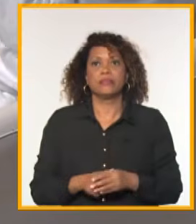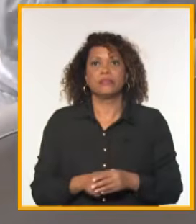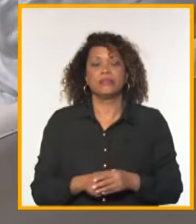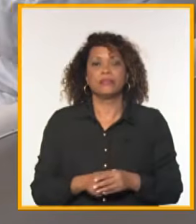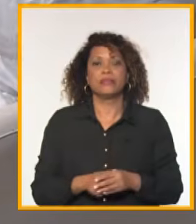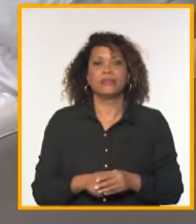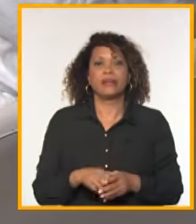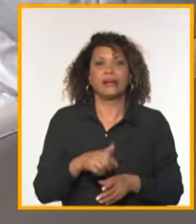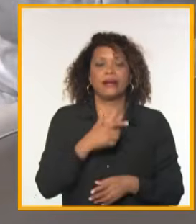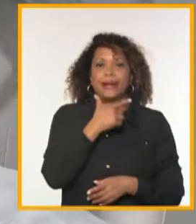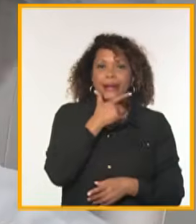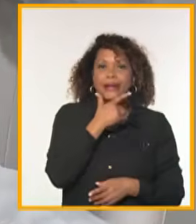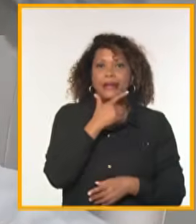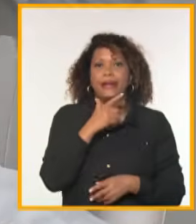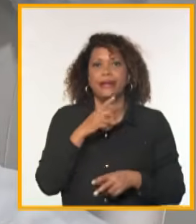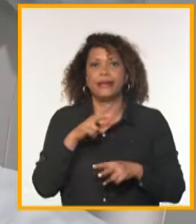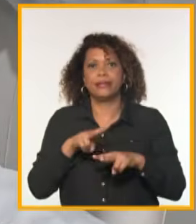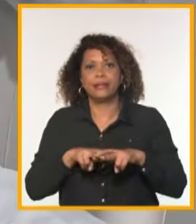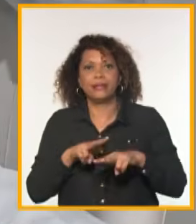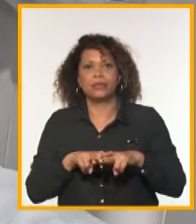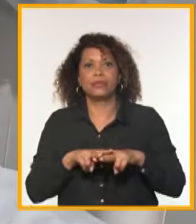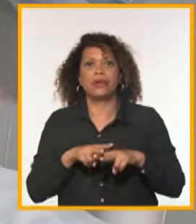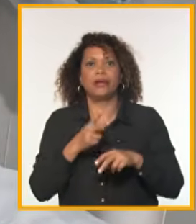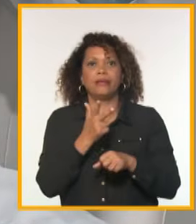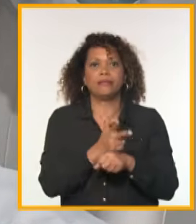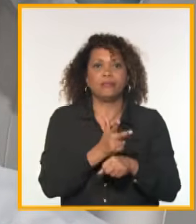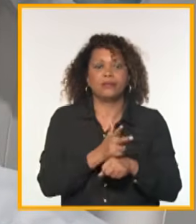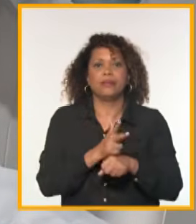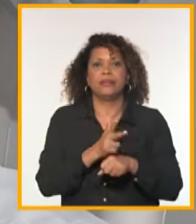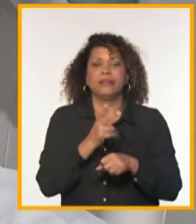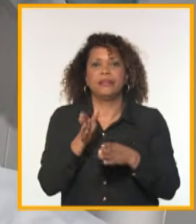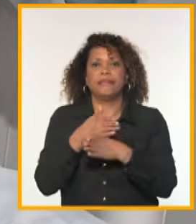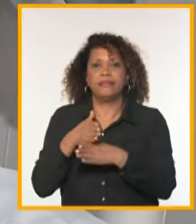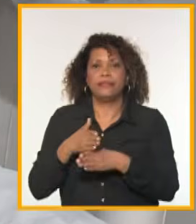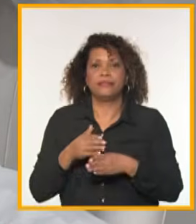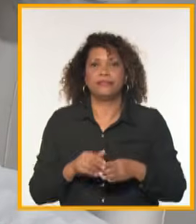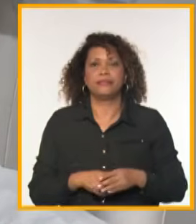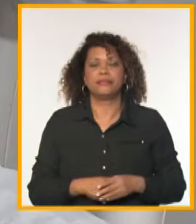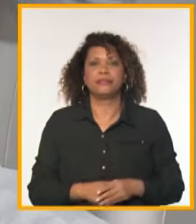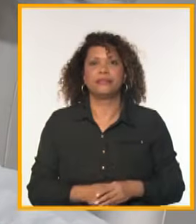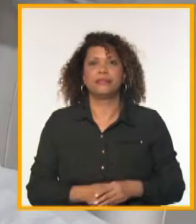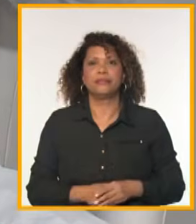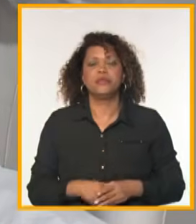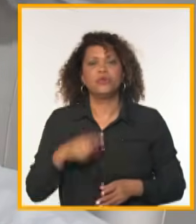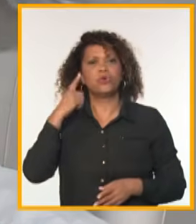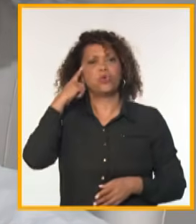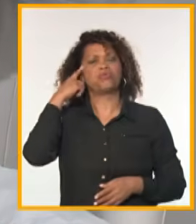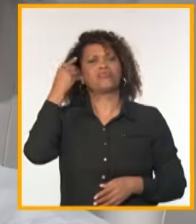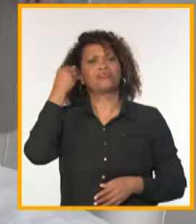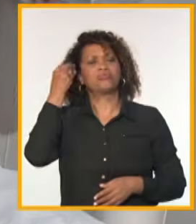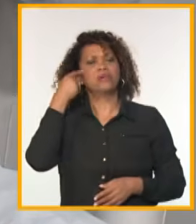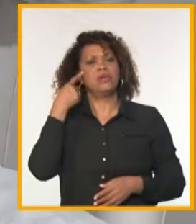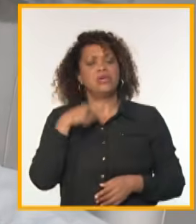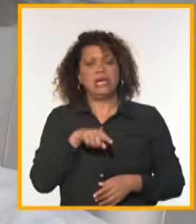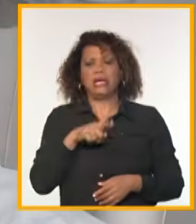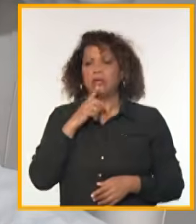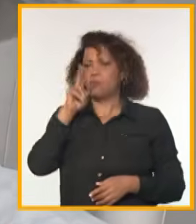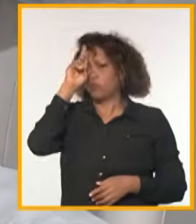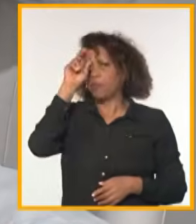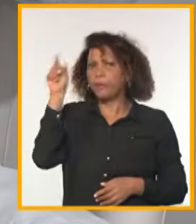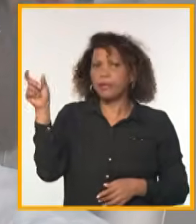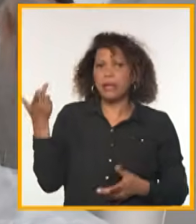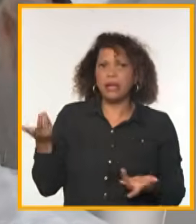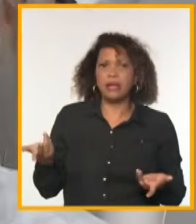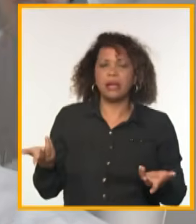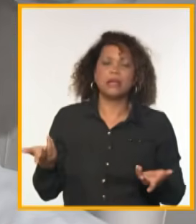heterosexuales, con distintas situaciones. Y yo me puse a pensar y dije, bueno, aquí esto es un hospital. Si